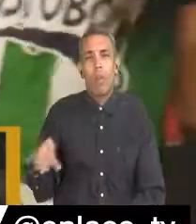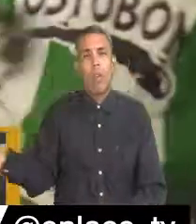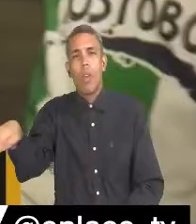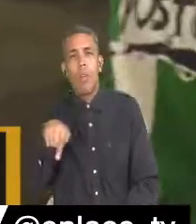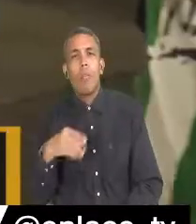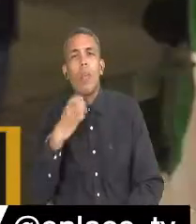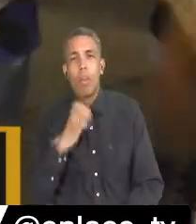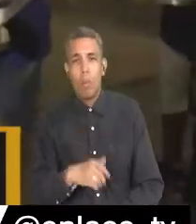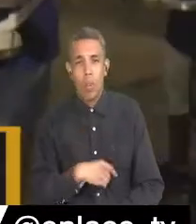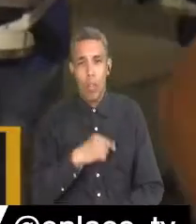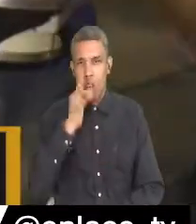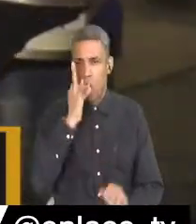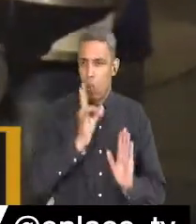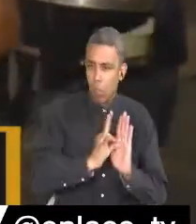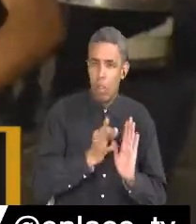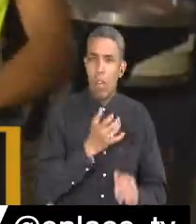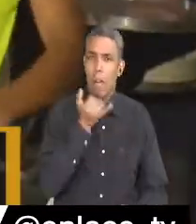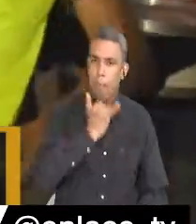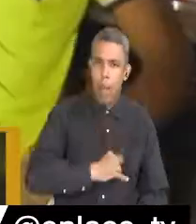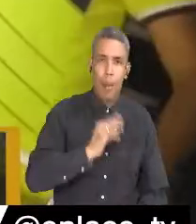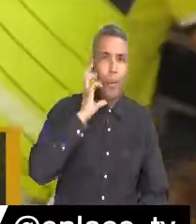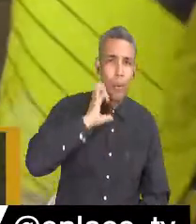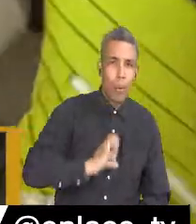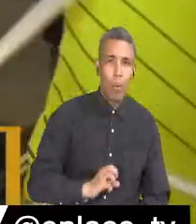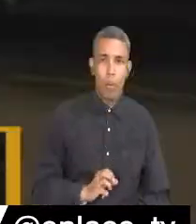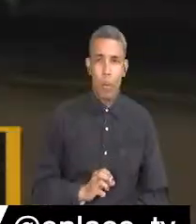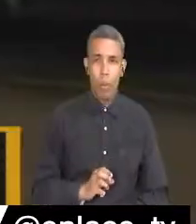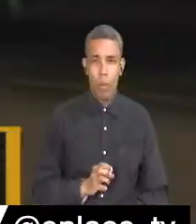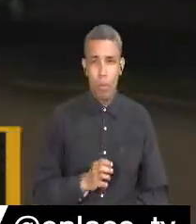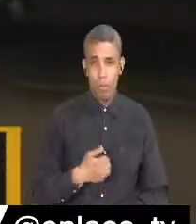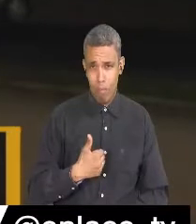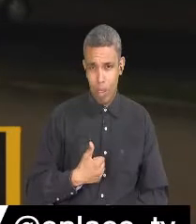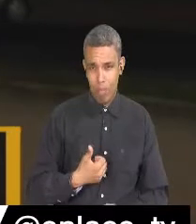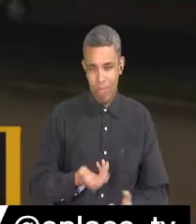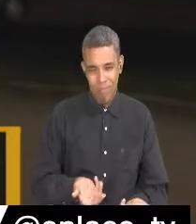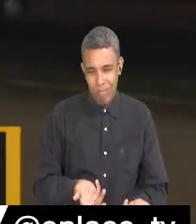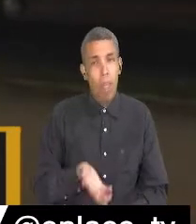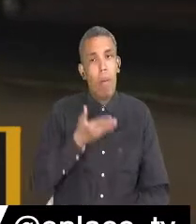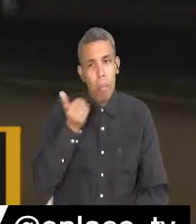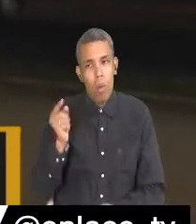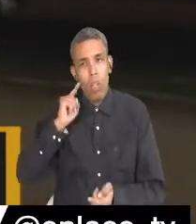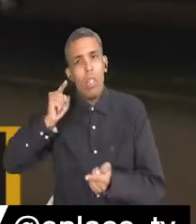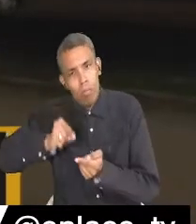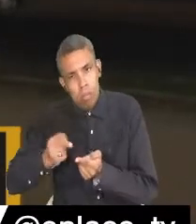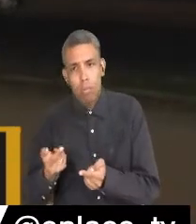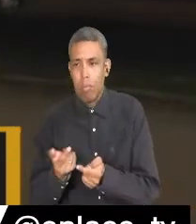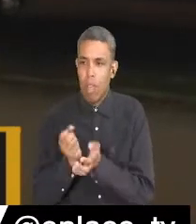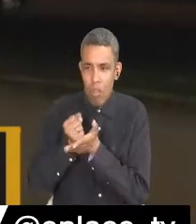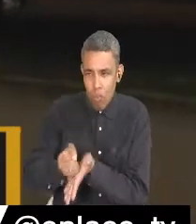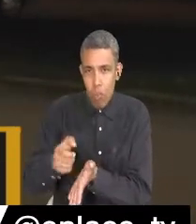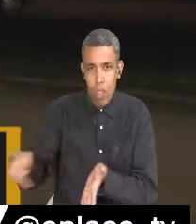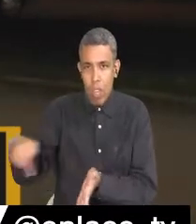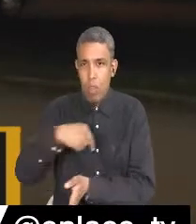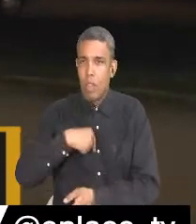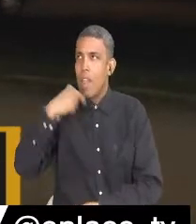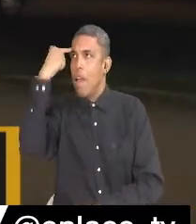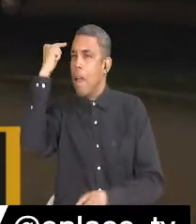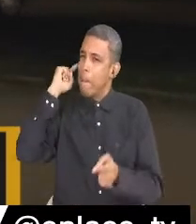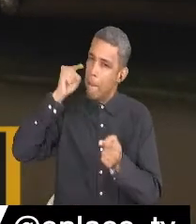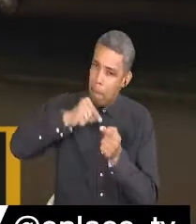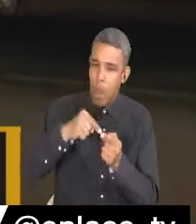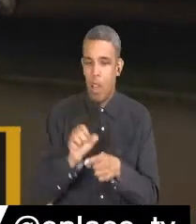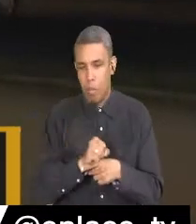haciendo malos hábitos que no debería un joven estar haciendo. Y me gusta lo que hago, no tanto por de pronto recibir nada, porque esto no tengo ningún pago para